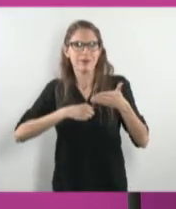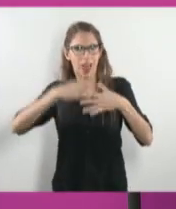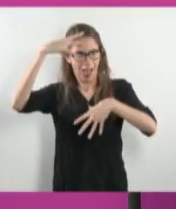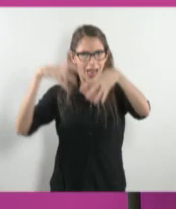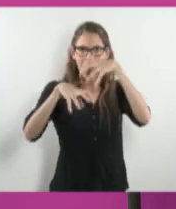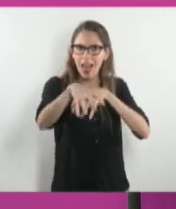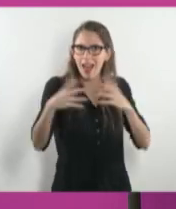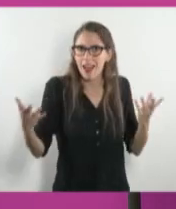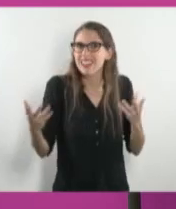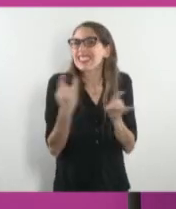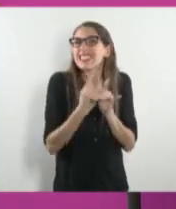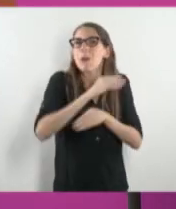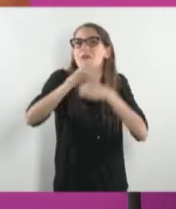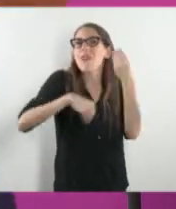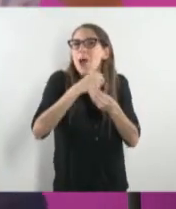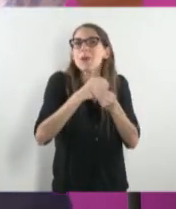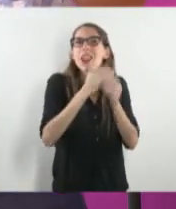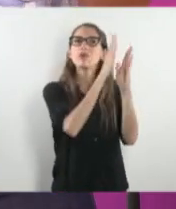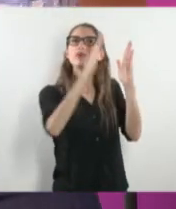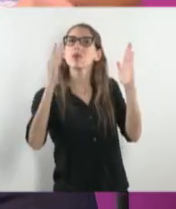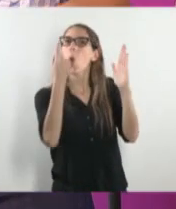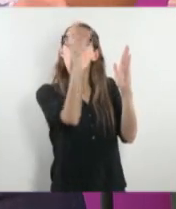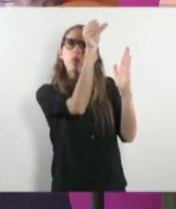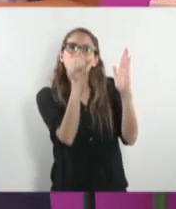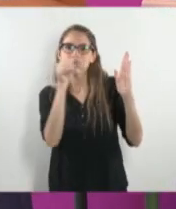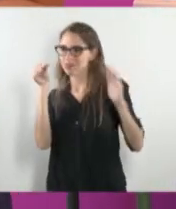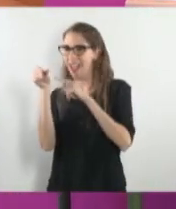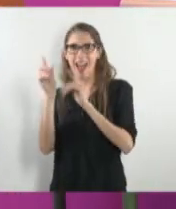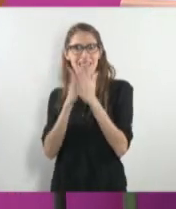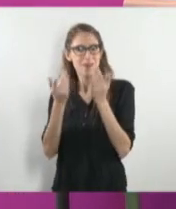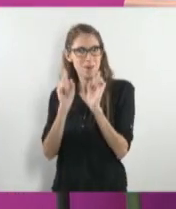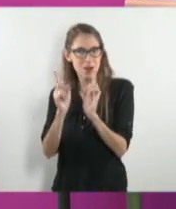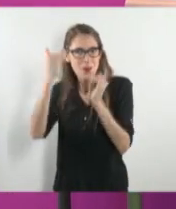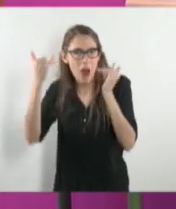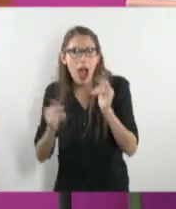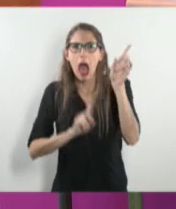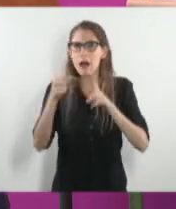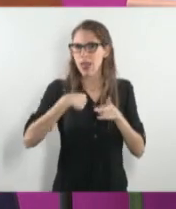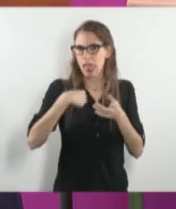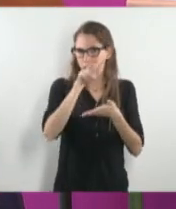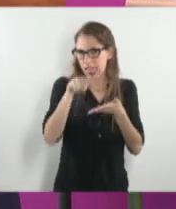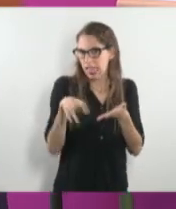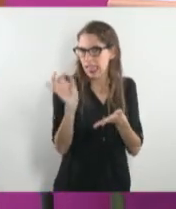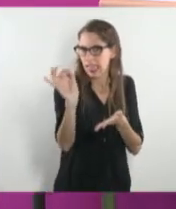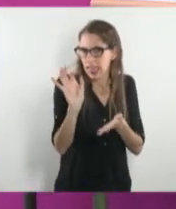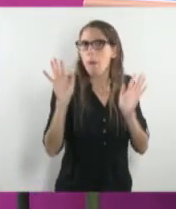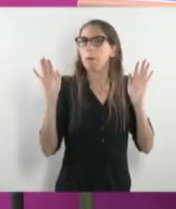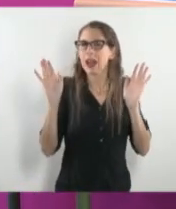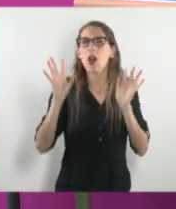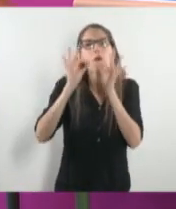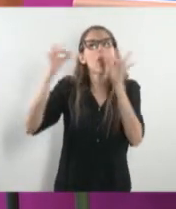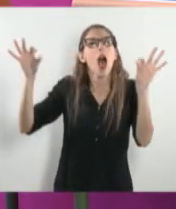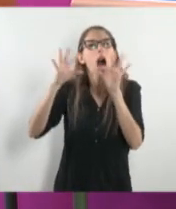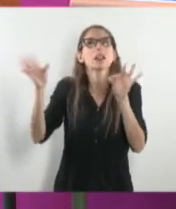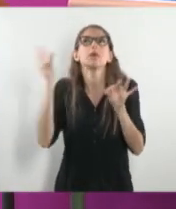tener siempre un Martín Fierro en las casas, digo. O aunque no lo hayan leído, siempre quedan estas frases, ¿no?,